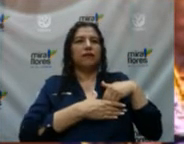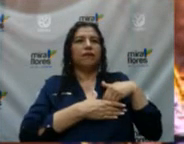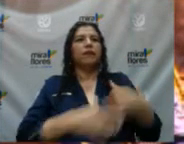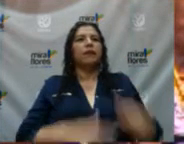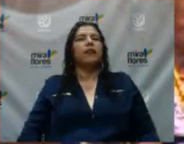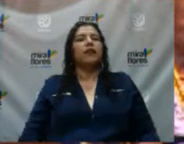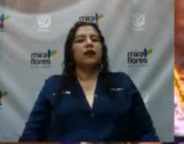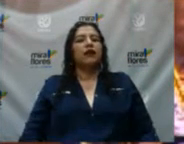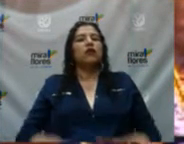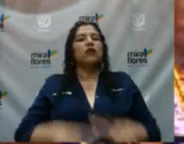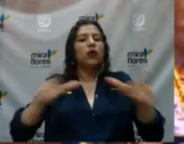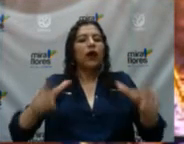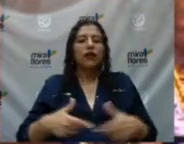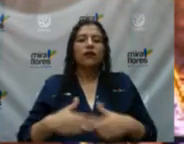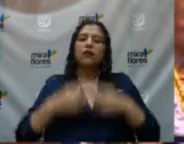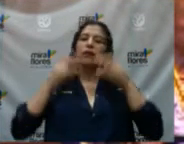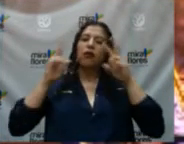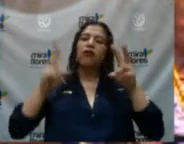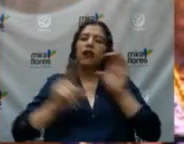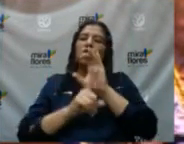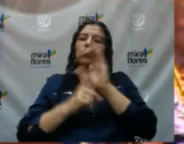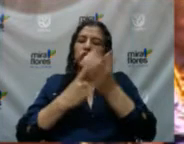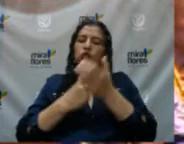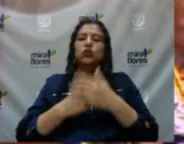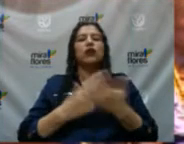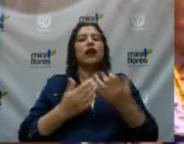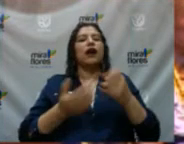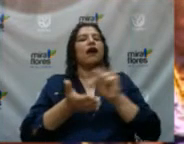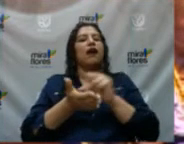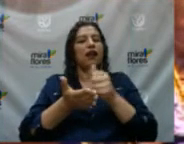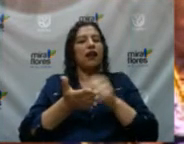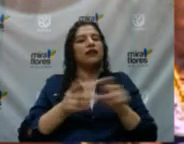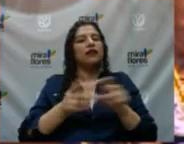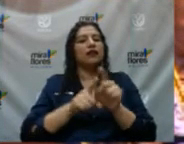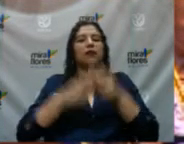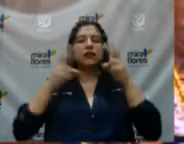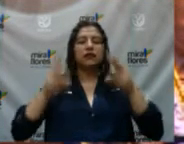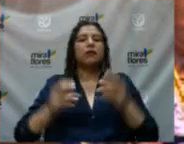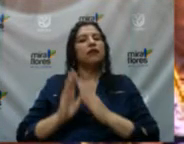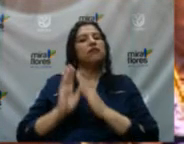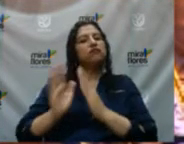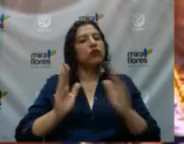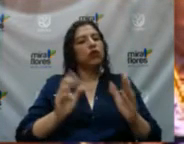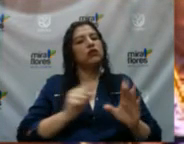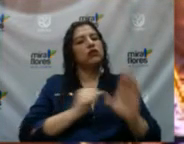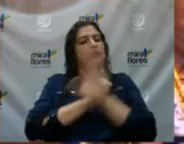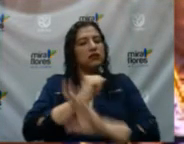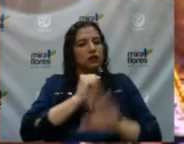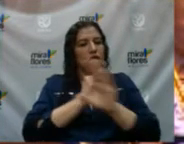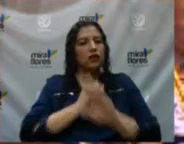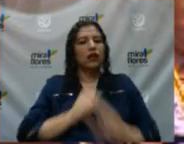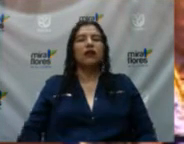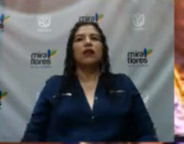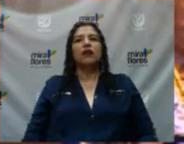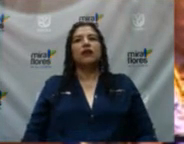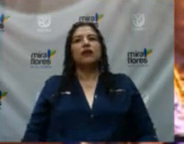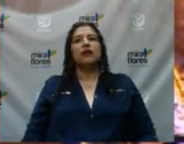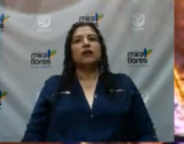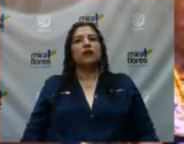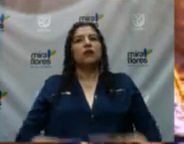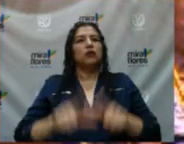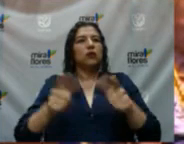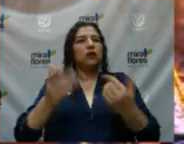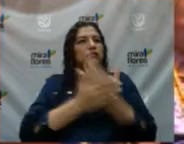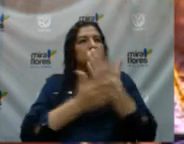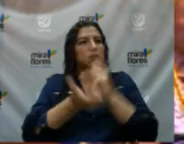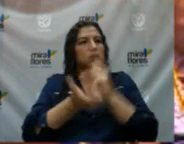se respira el arte, la cultura y se respira también orden y seguridad. Un distrito moderno, sobre todo